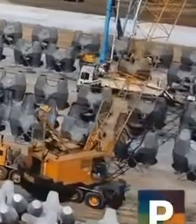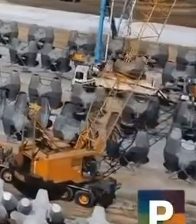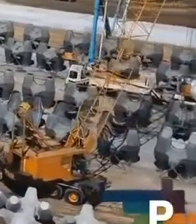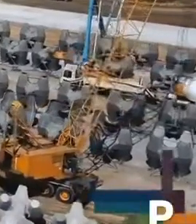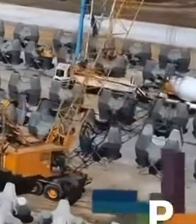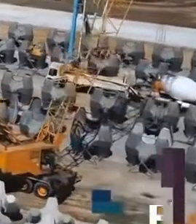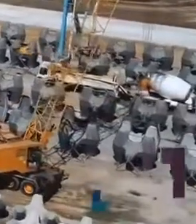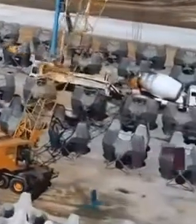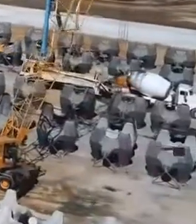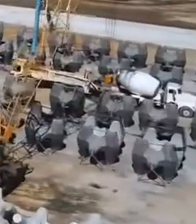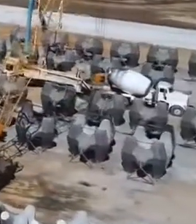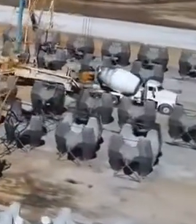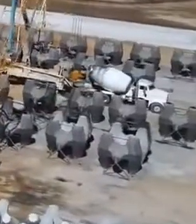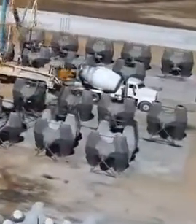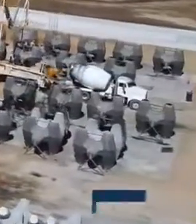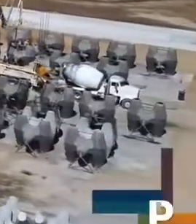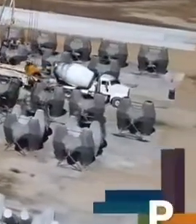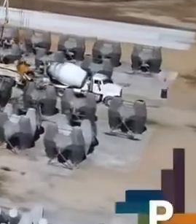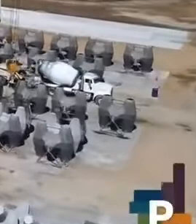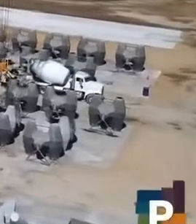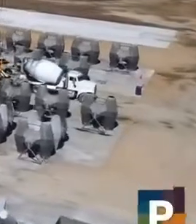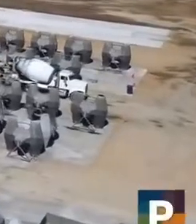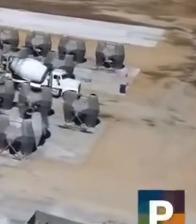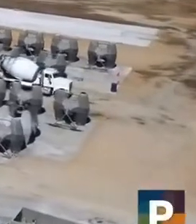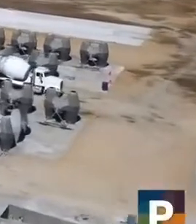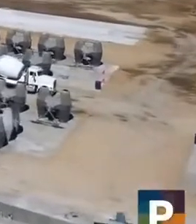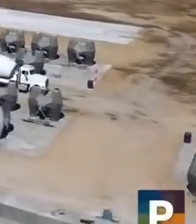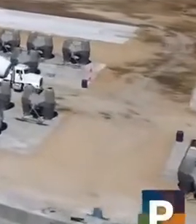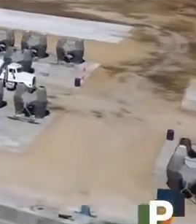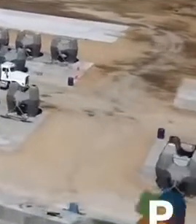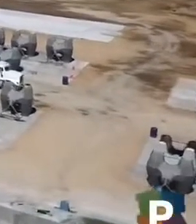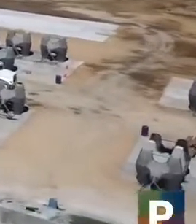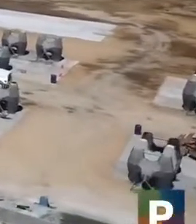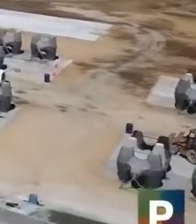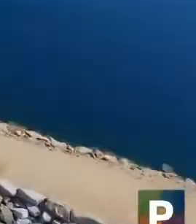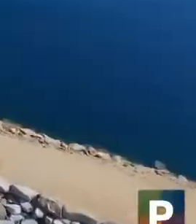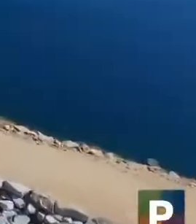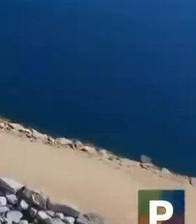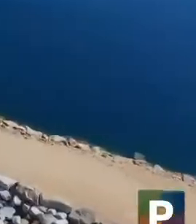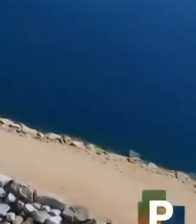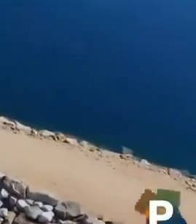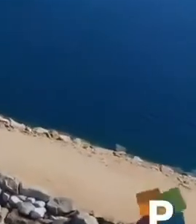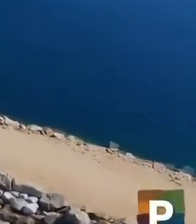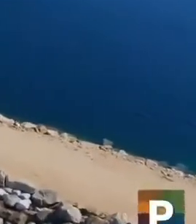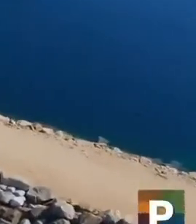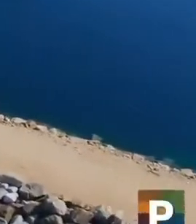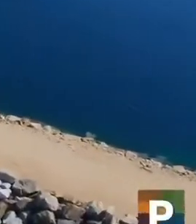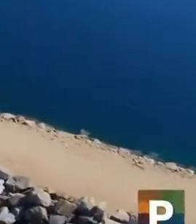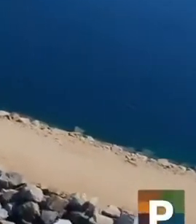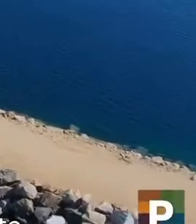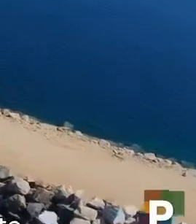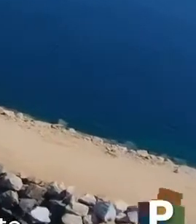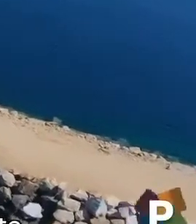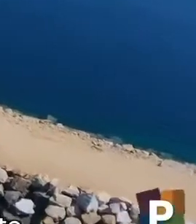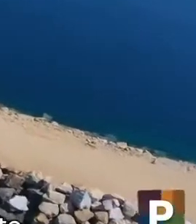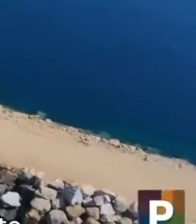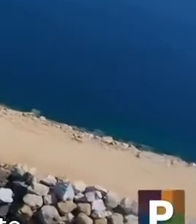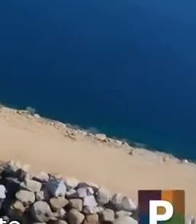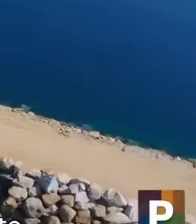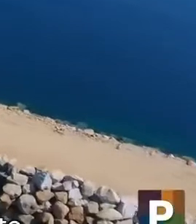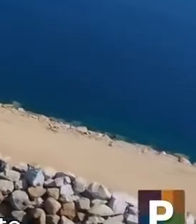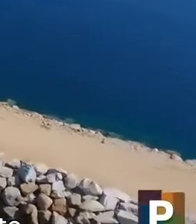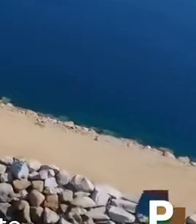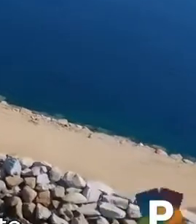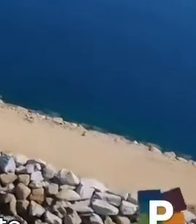16 toneladas cada uno, que representan 11% de los 13.085 elementos que se requieren para la construcción